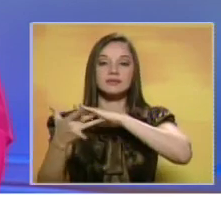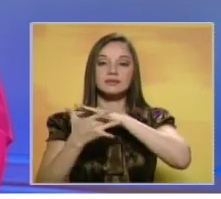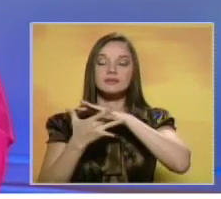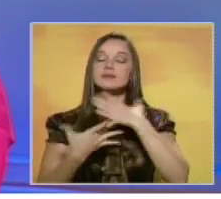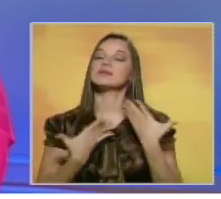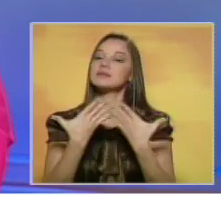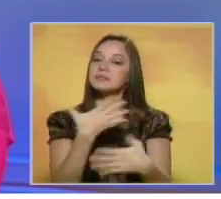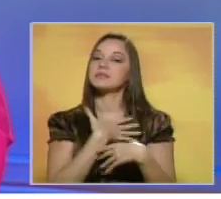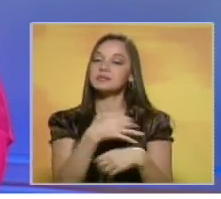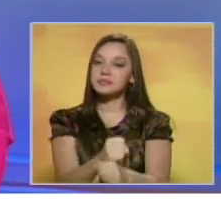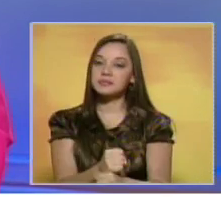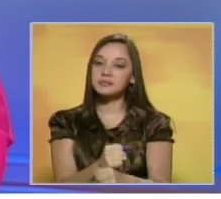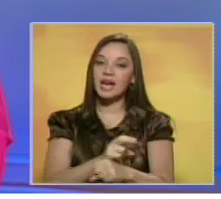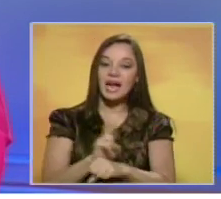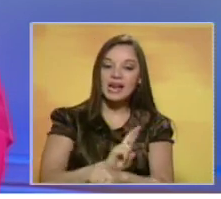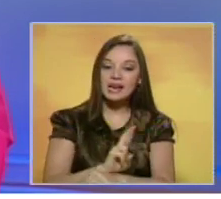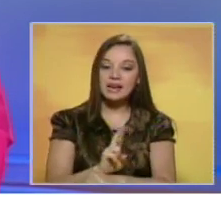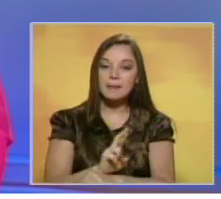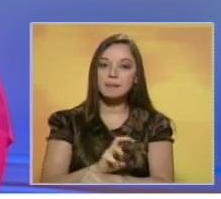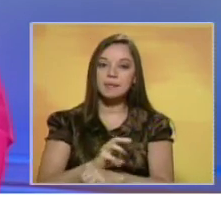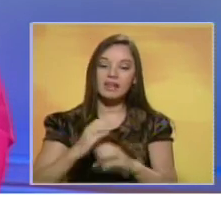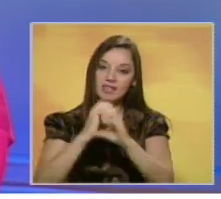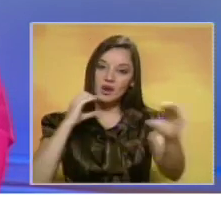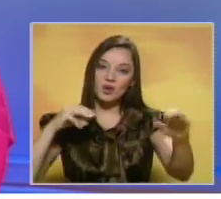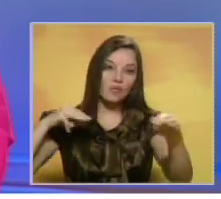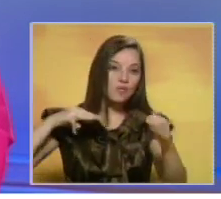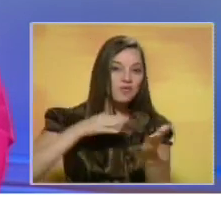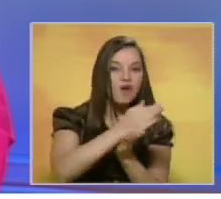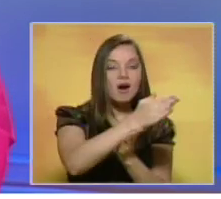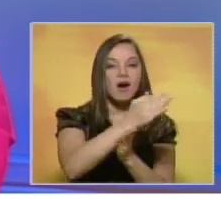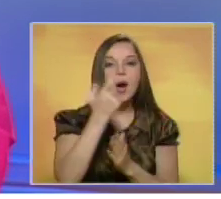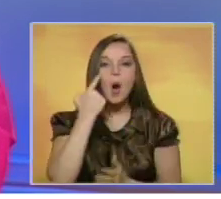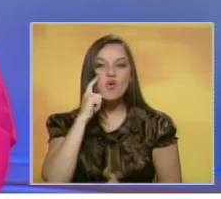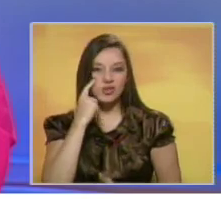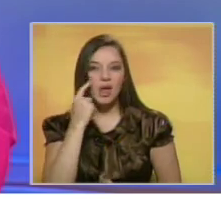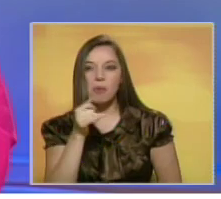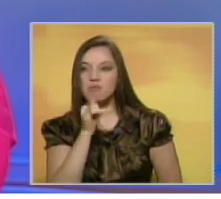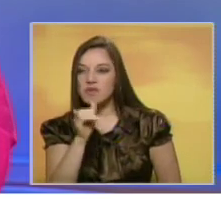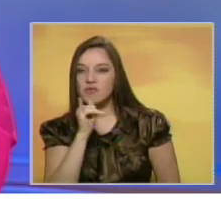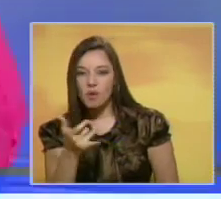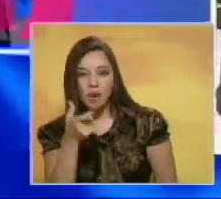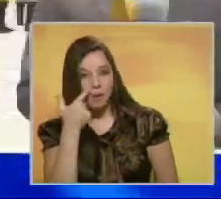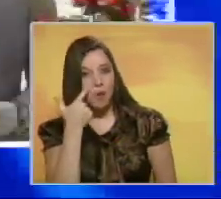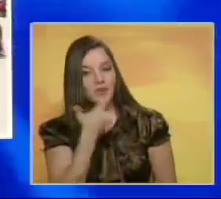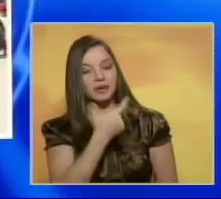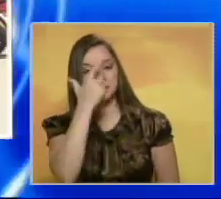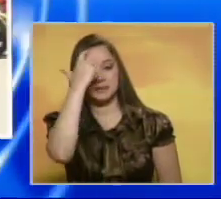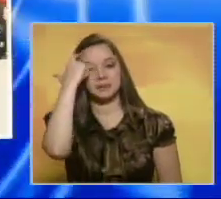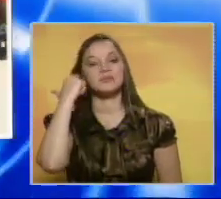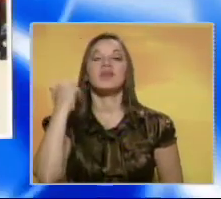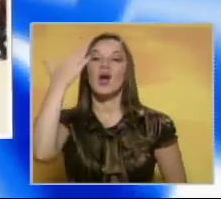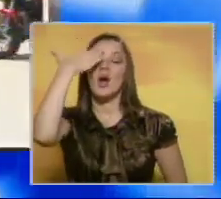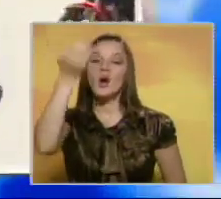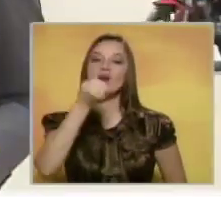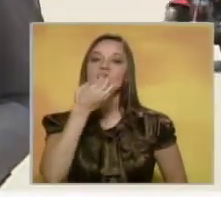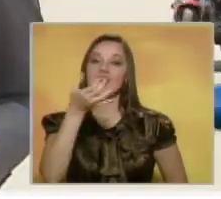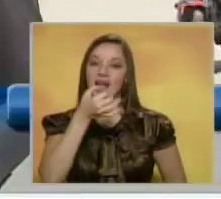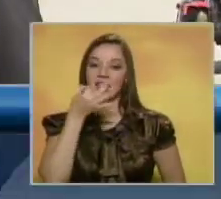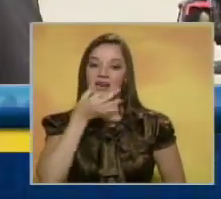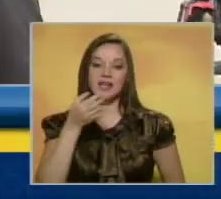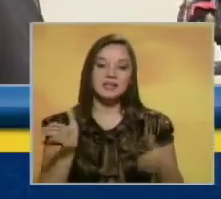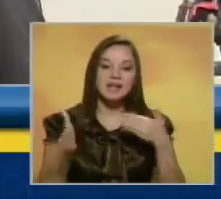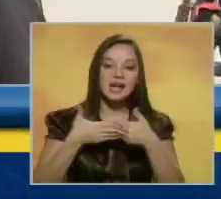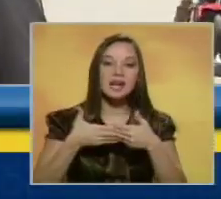y la velocidad de los trenes en la zona. Gustavo Gómez Morón hizo un recorrido y nos reporta cuál es la situación a esta hora. Hola, buenas tardes. El cierre de las